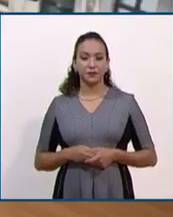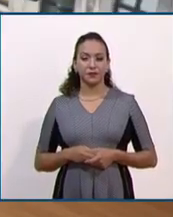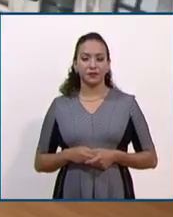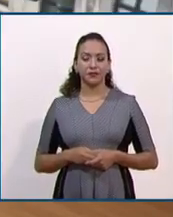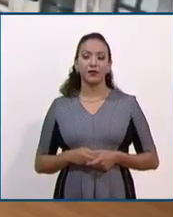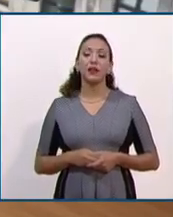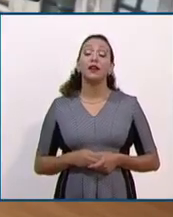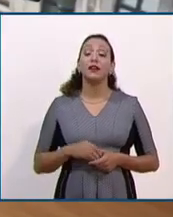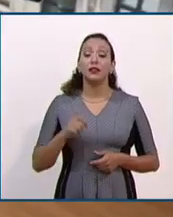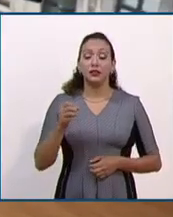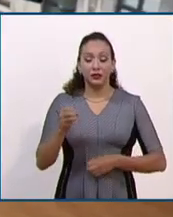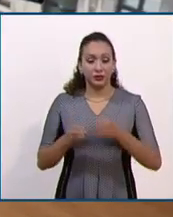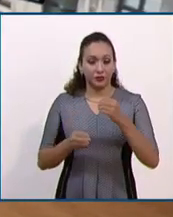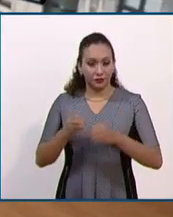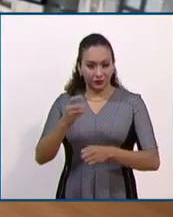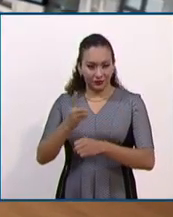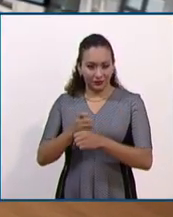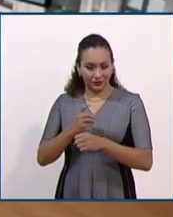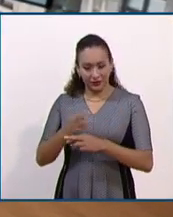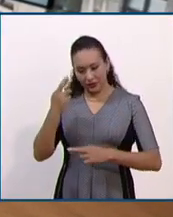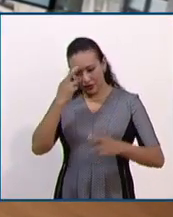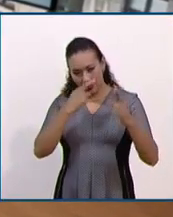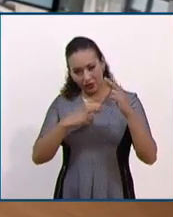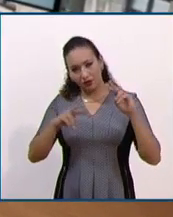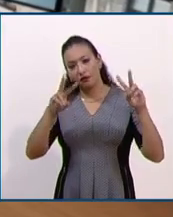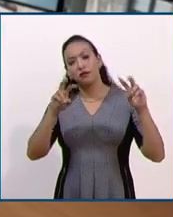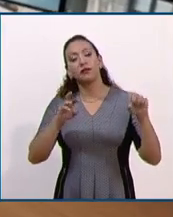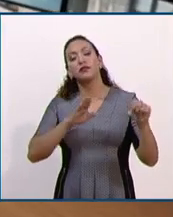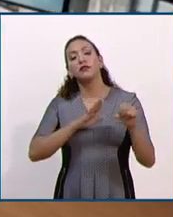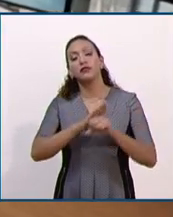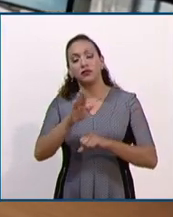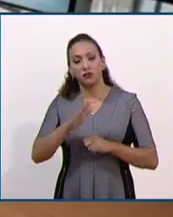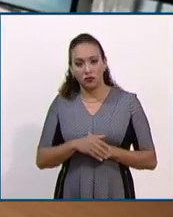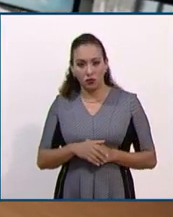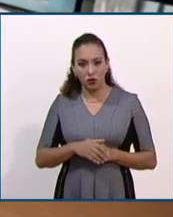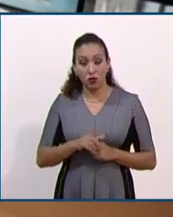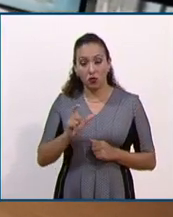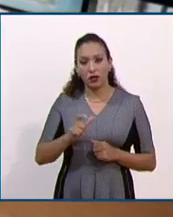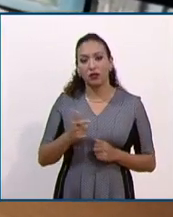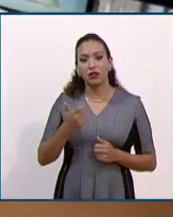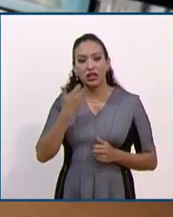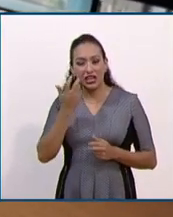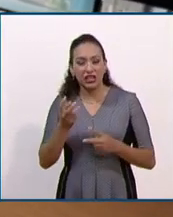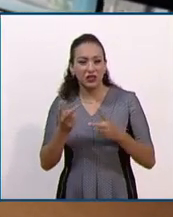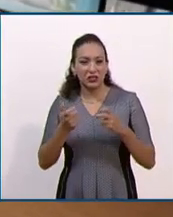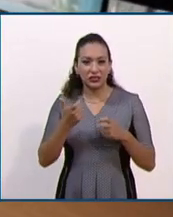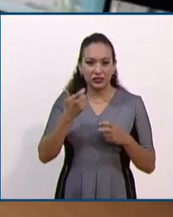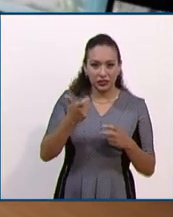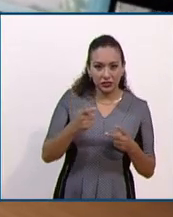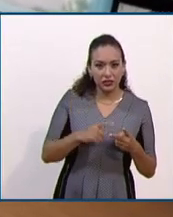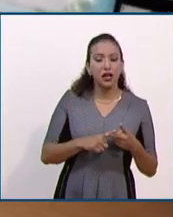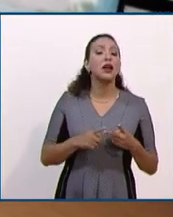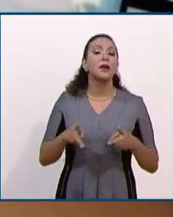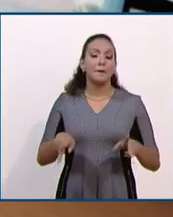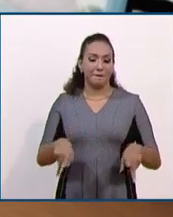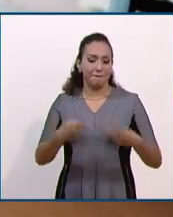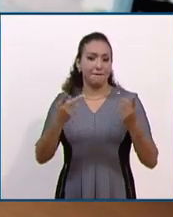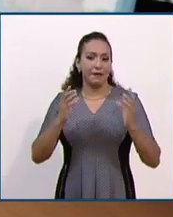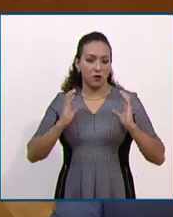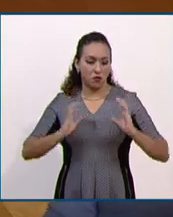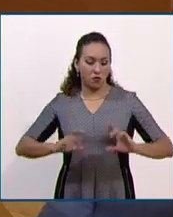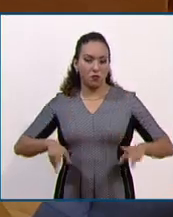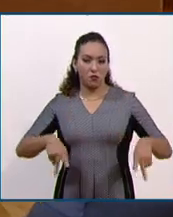En tanto, la primera sala de la Corte resolvió asuntos relacionados con el delito de extorsión, indemnización y trata de personas.